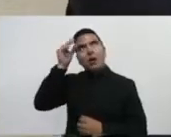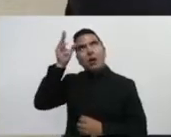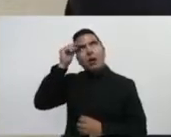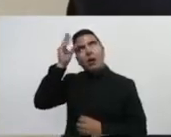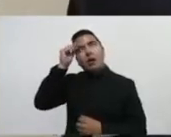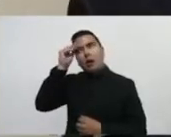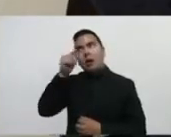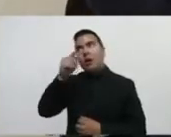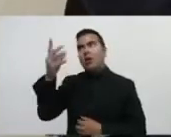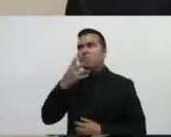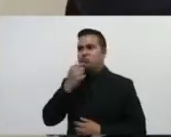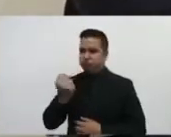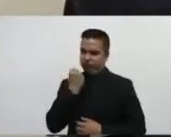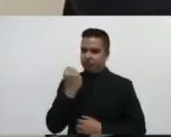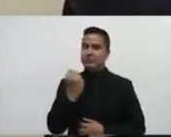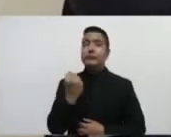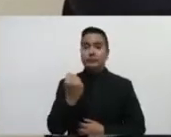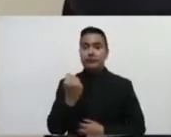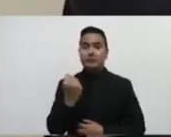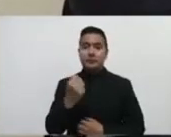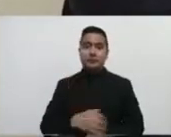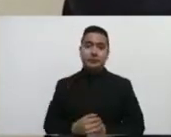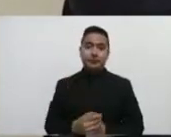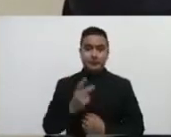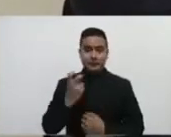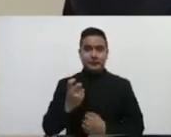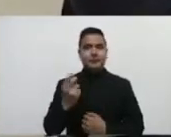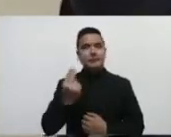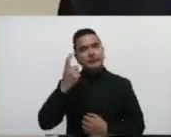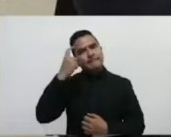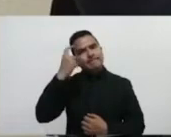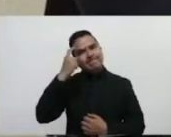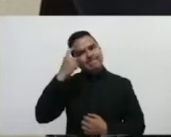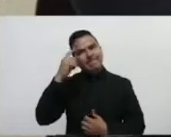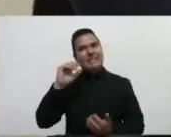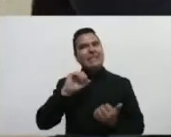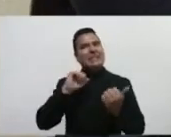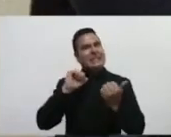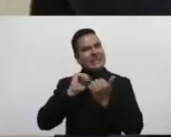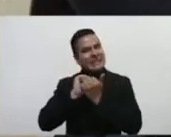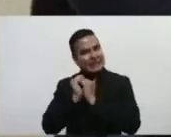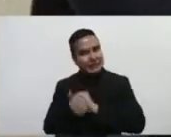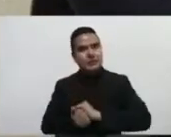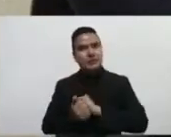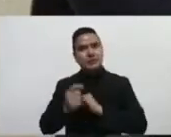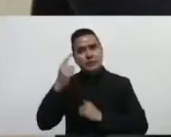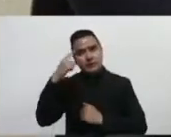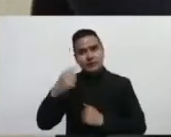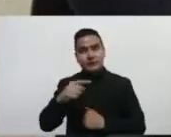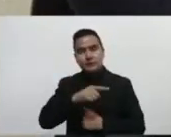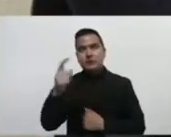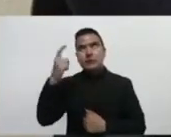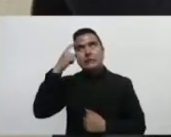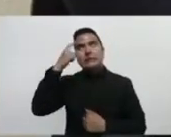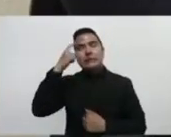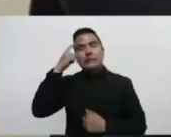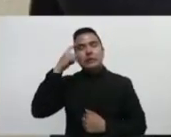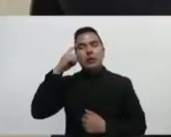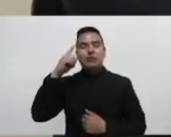ellos la manera en que se les educó, la manera en que crecieron. Entonces hay que